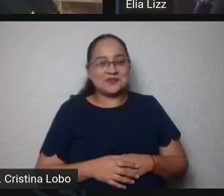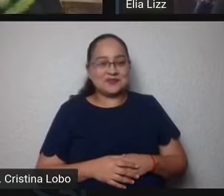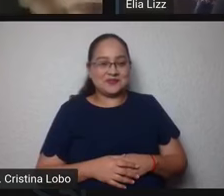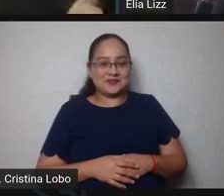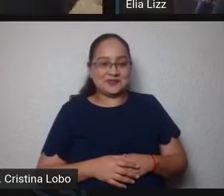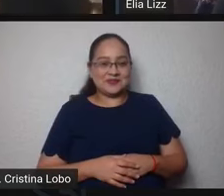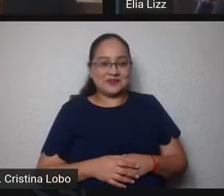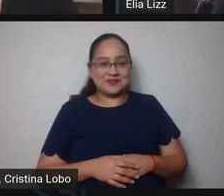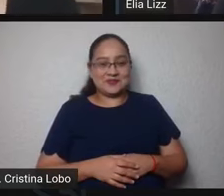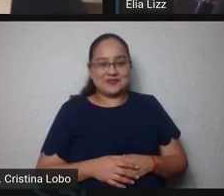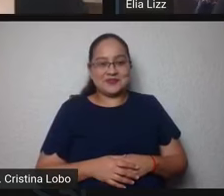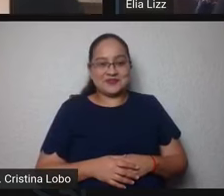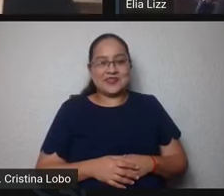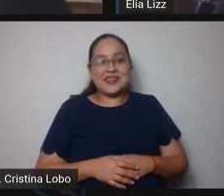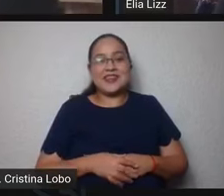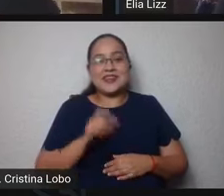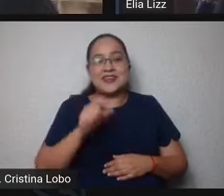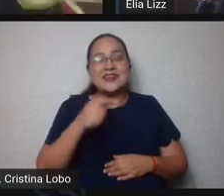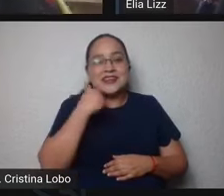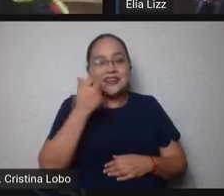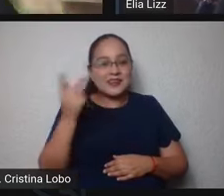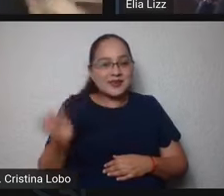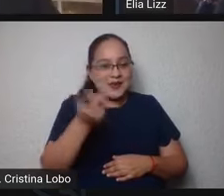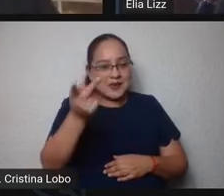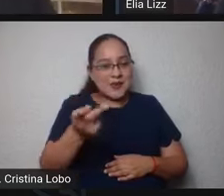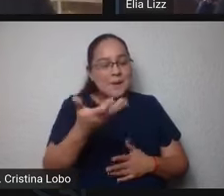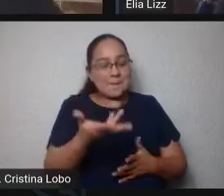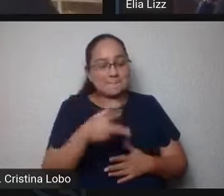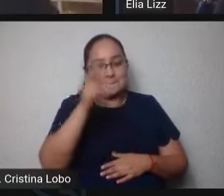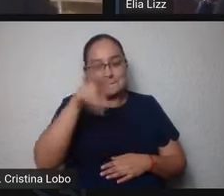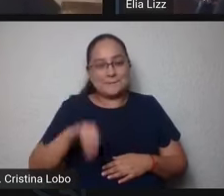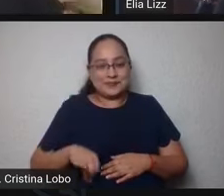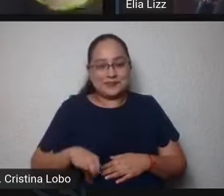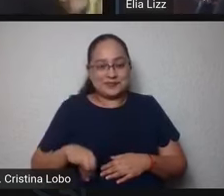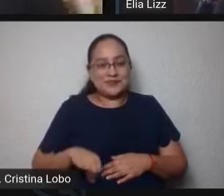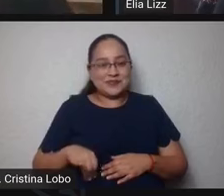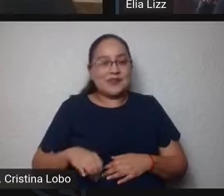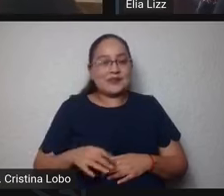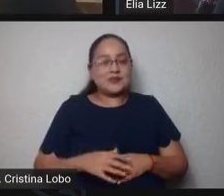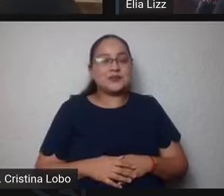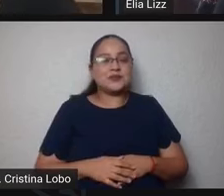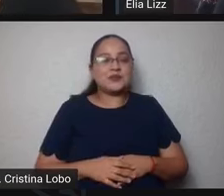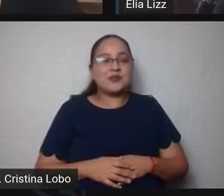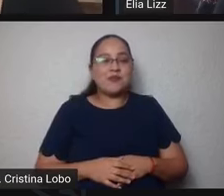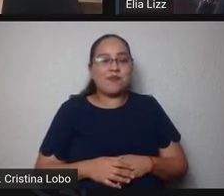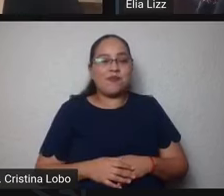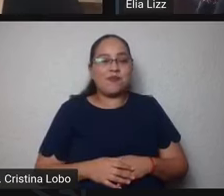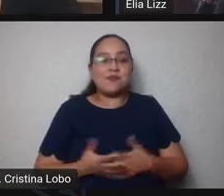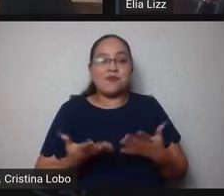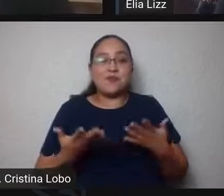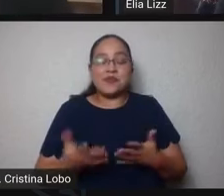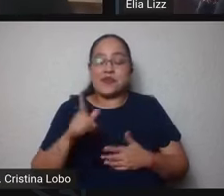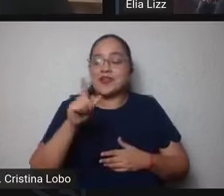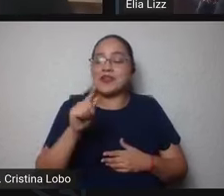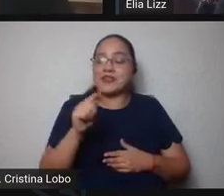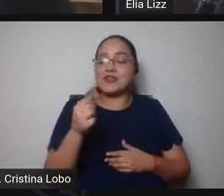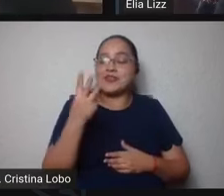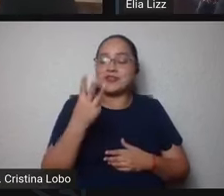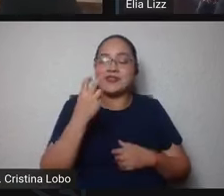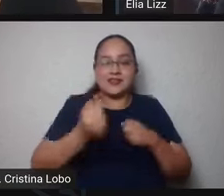creo que con esta, bueno, pues que no te quiero quitar tanto tiempo, pero esta está muy interesante, fíjate. Dice, tengo 73